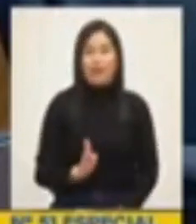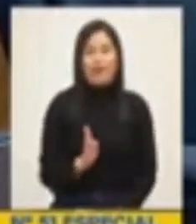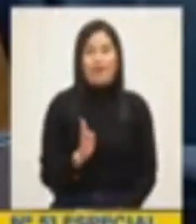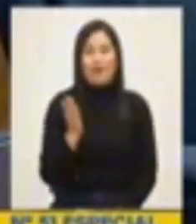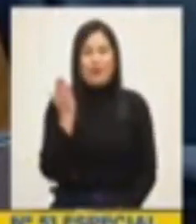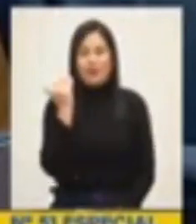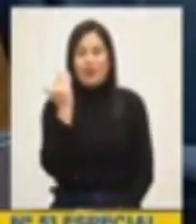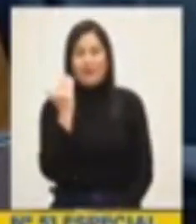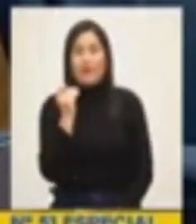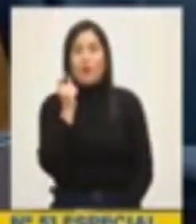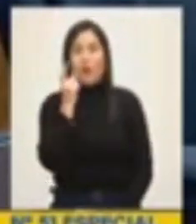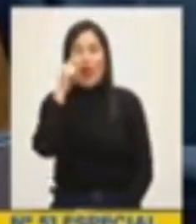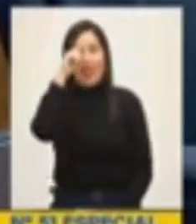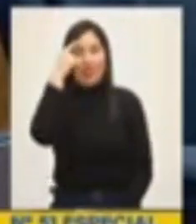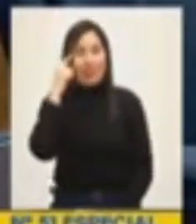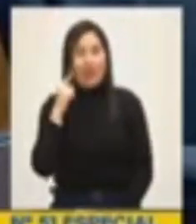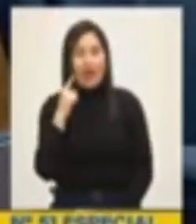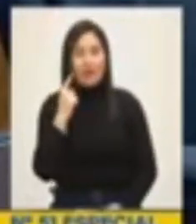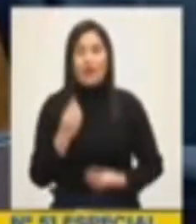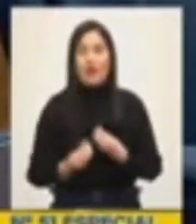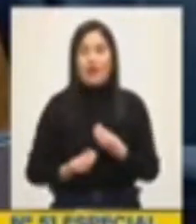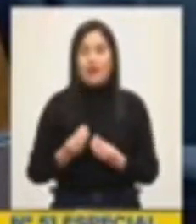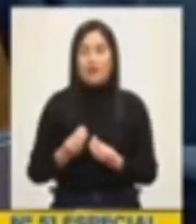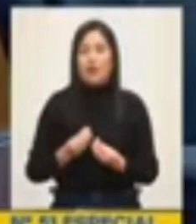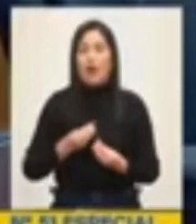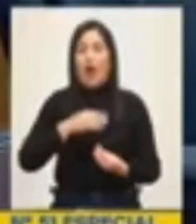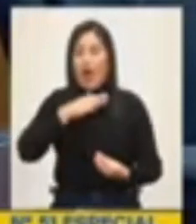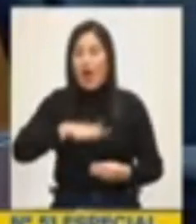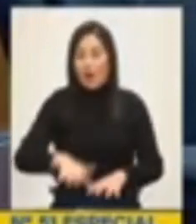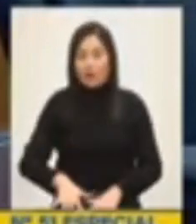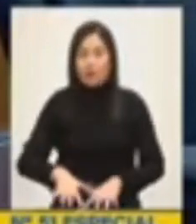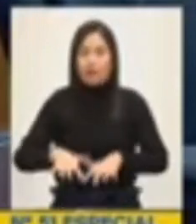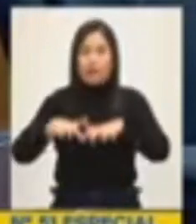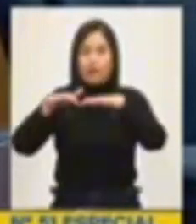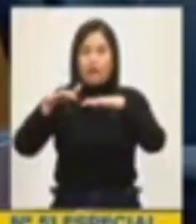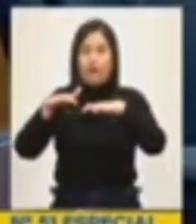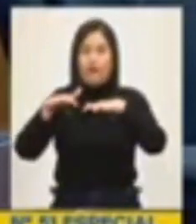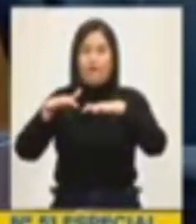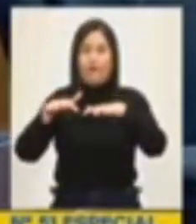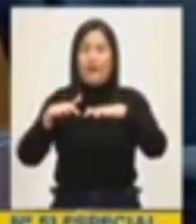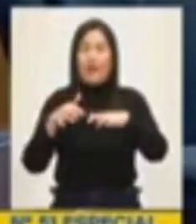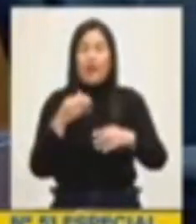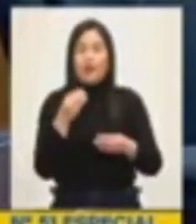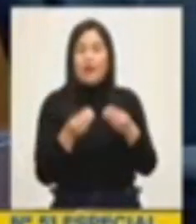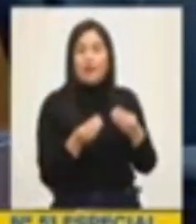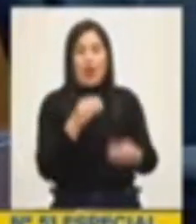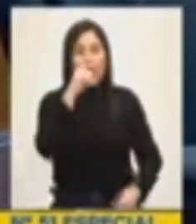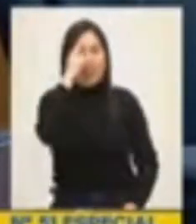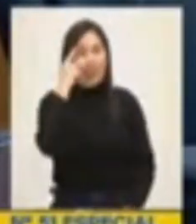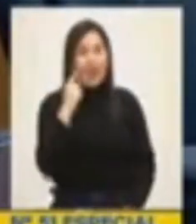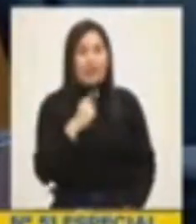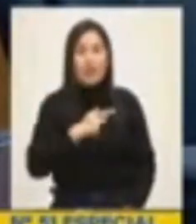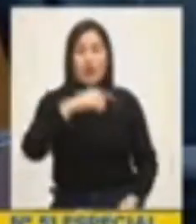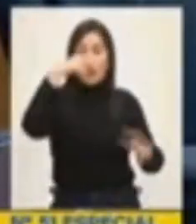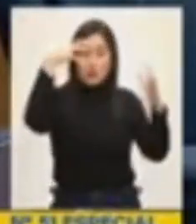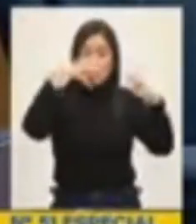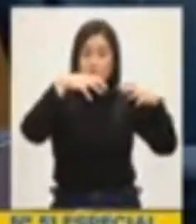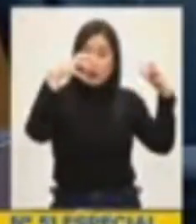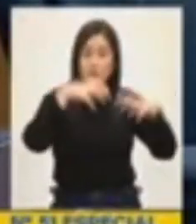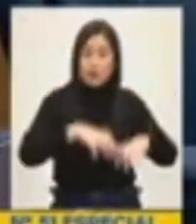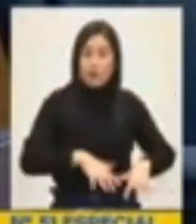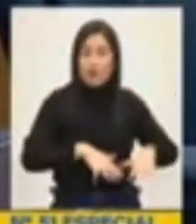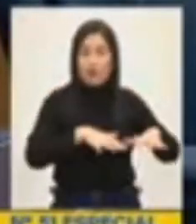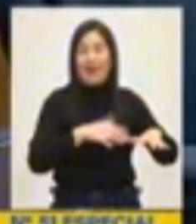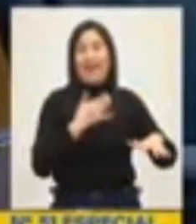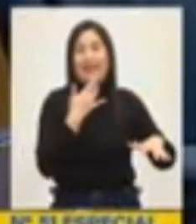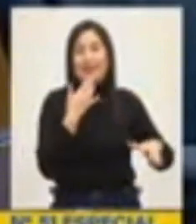daños producidos no solamente por las inundaciones, no sabemos de los daños producidos por la lluvia propiamente tal, como los daños